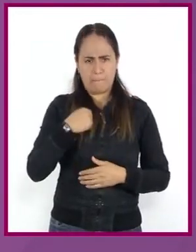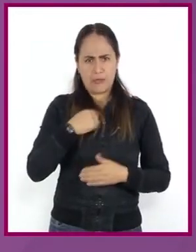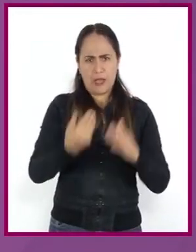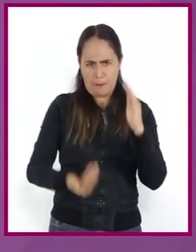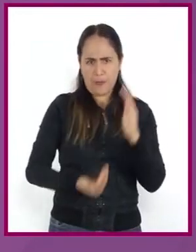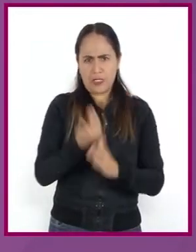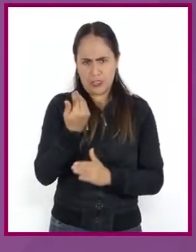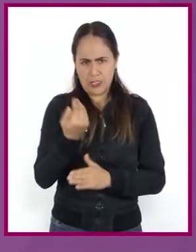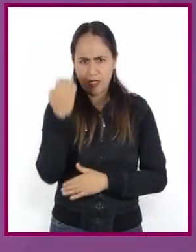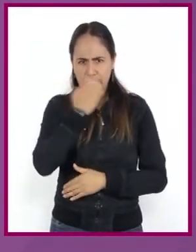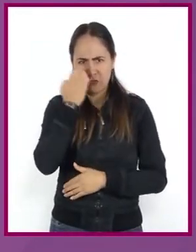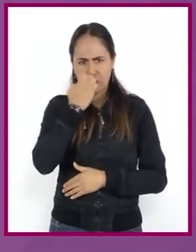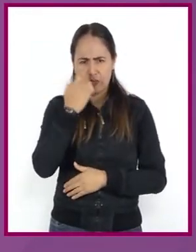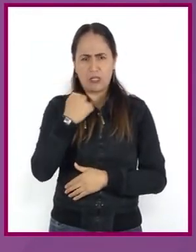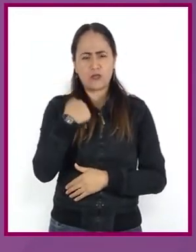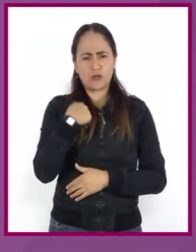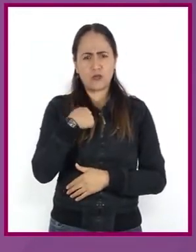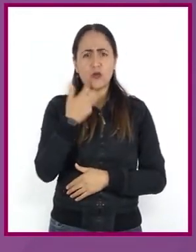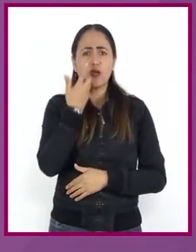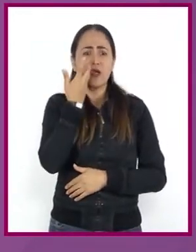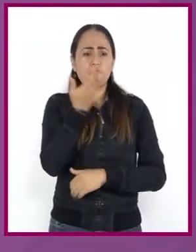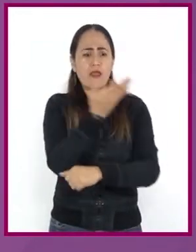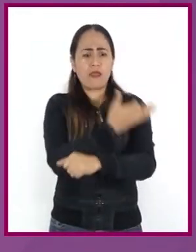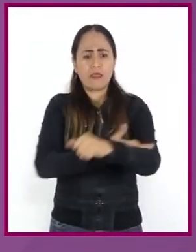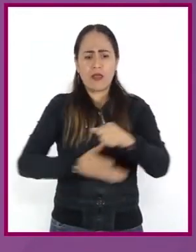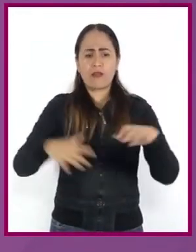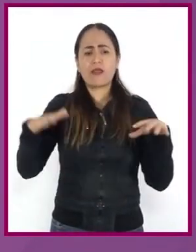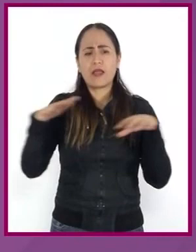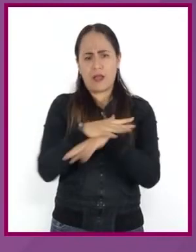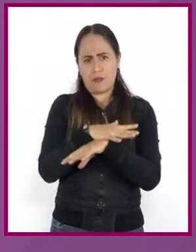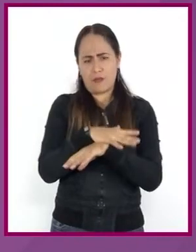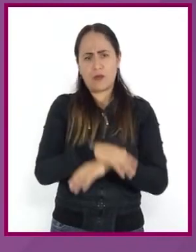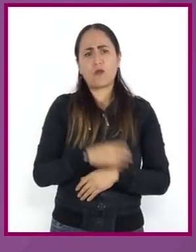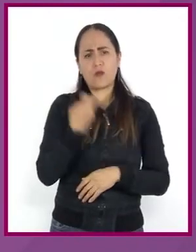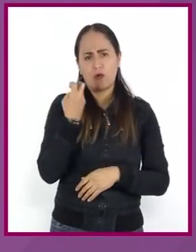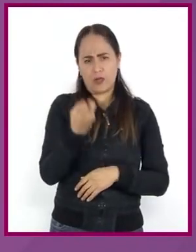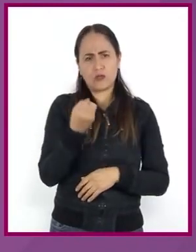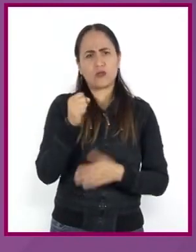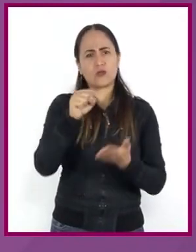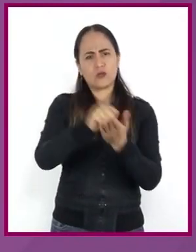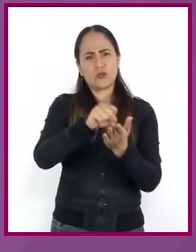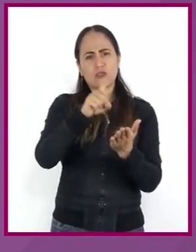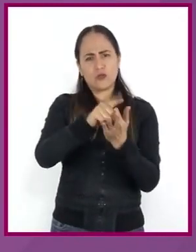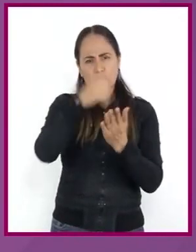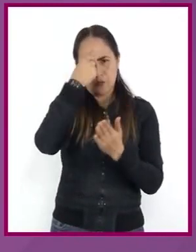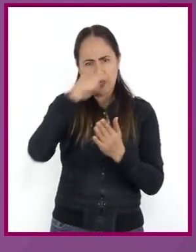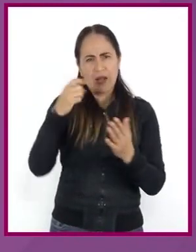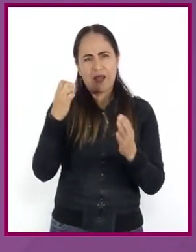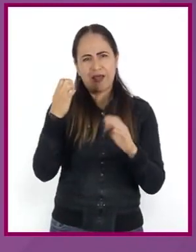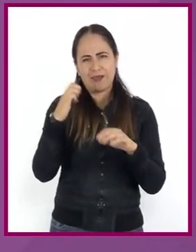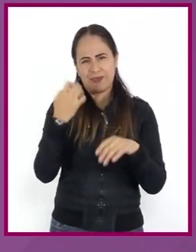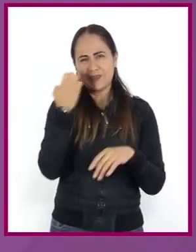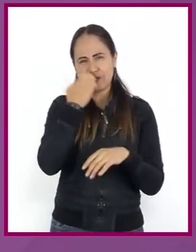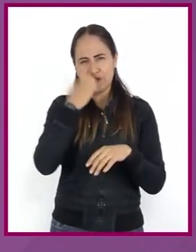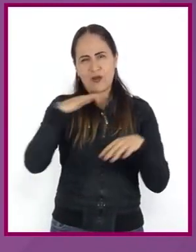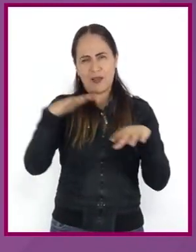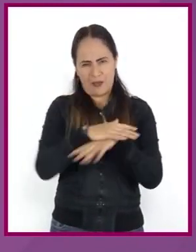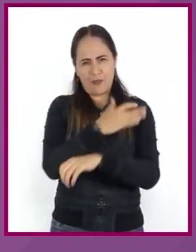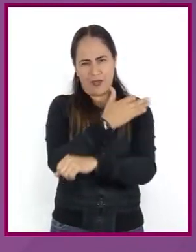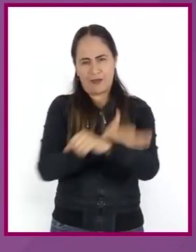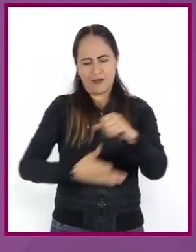mañana y yo me quería ir a la tarde, por lo cual hice una solicitud de cambio.